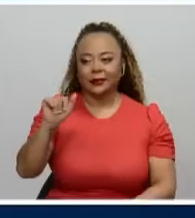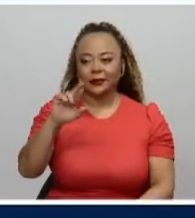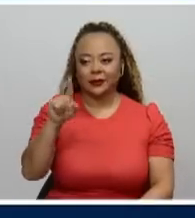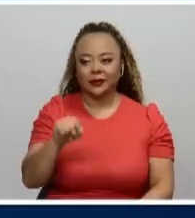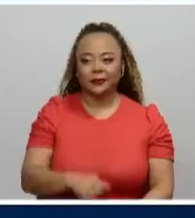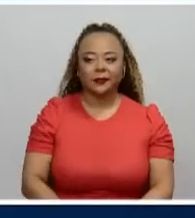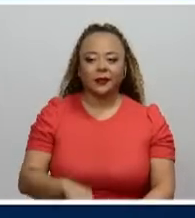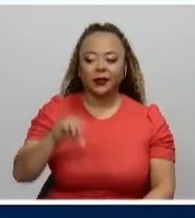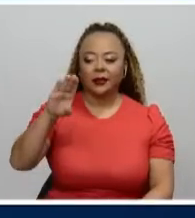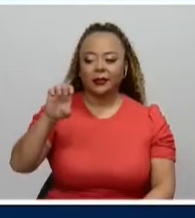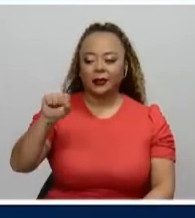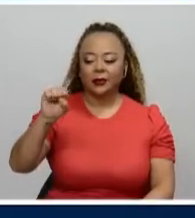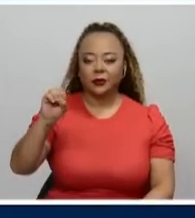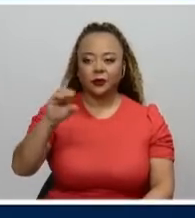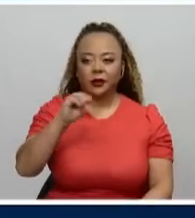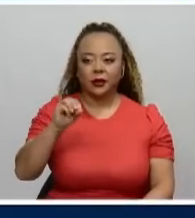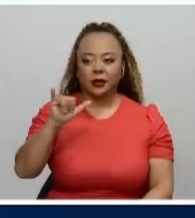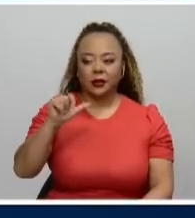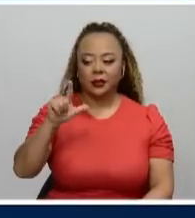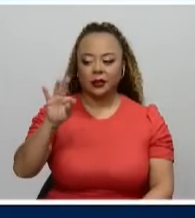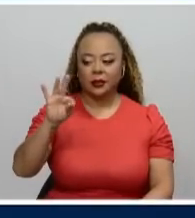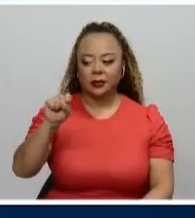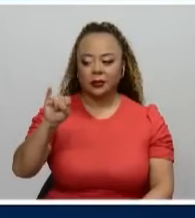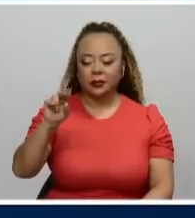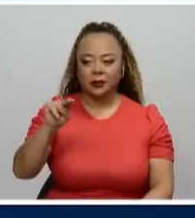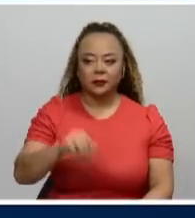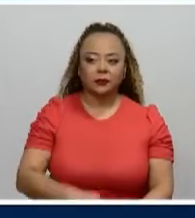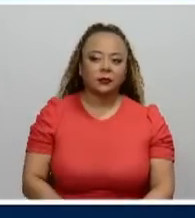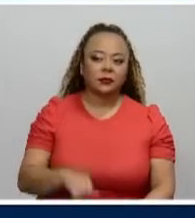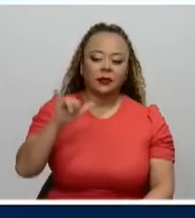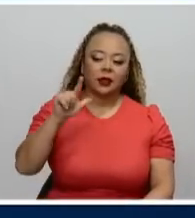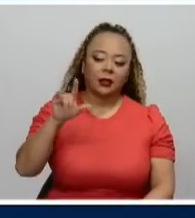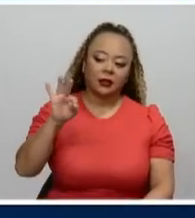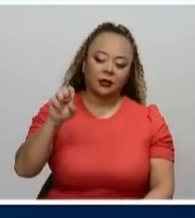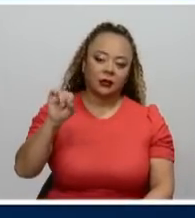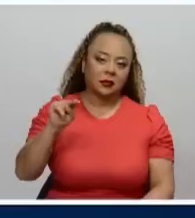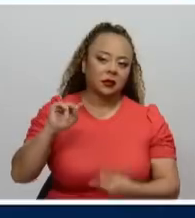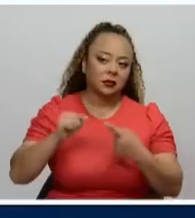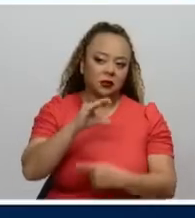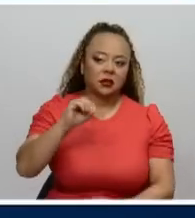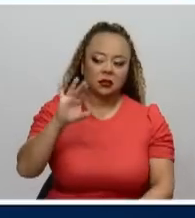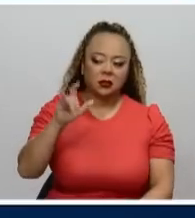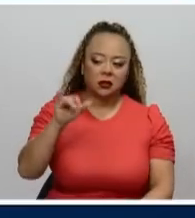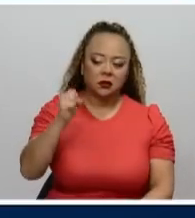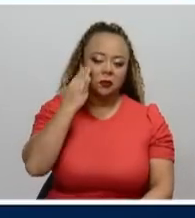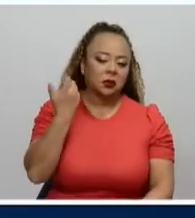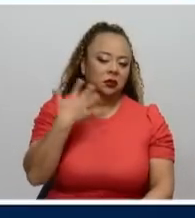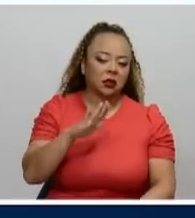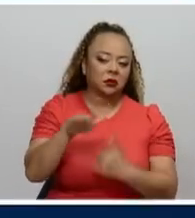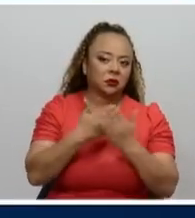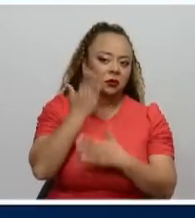Celso yelsing de la generación de Brasil yelsin está lesionado y Celso yo creo que porque todos